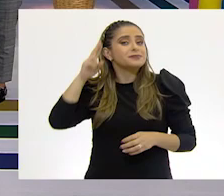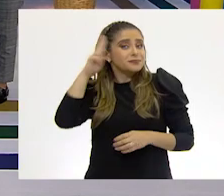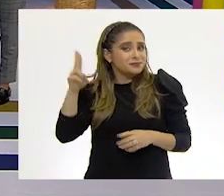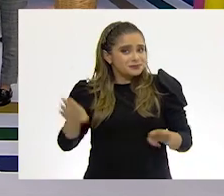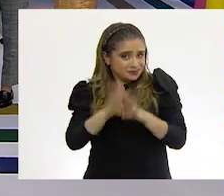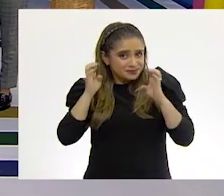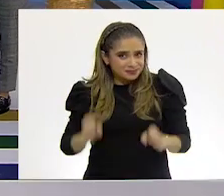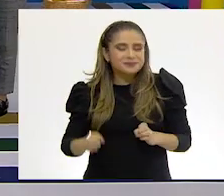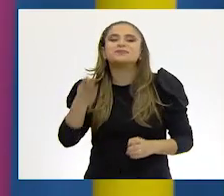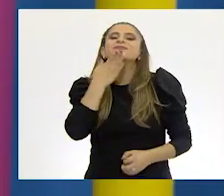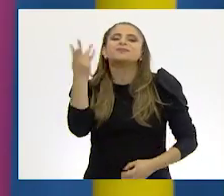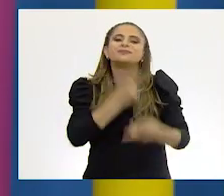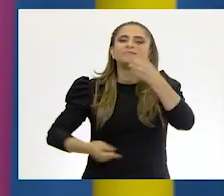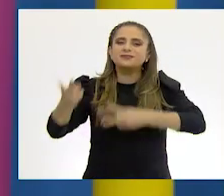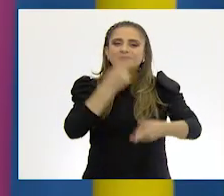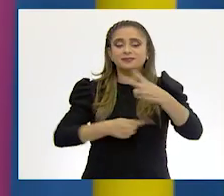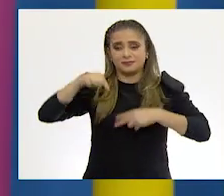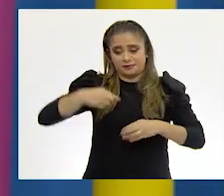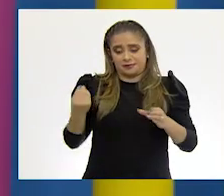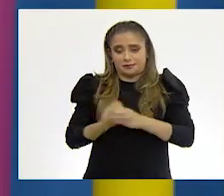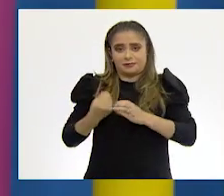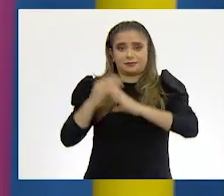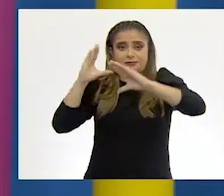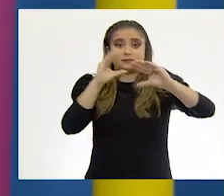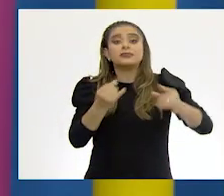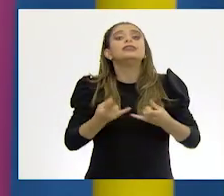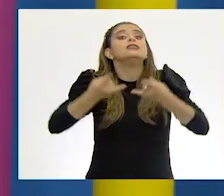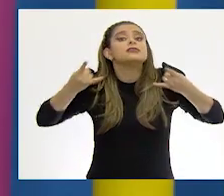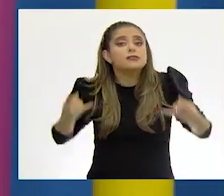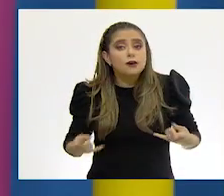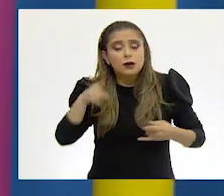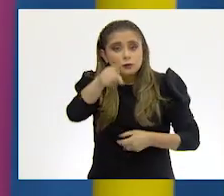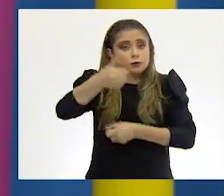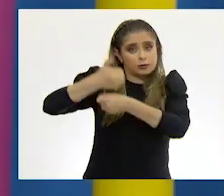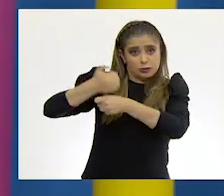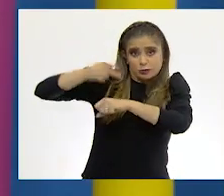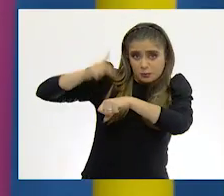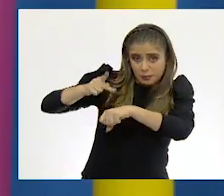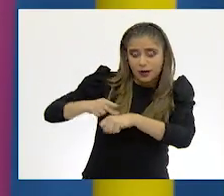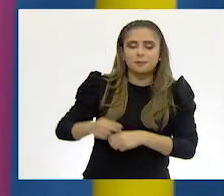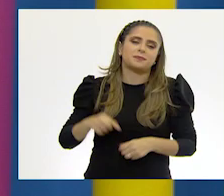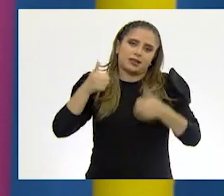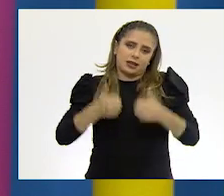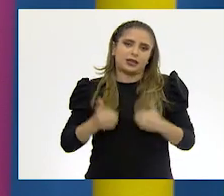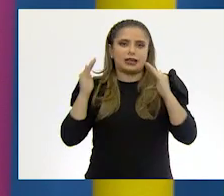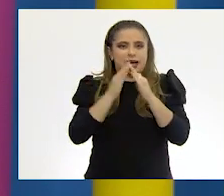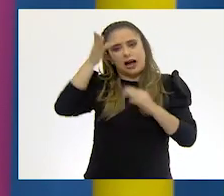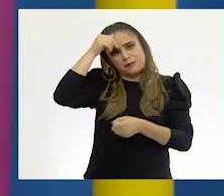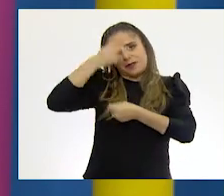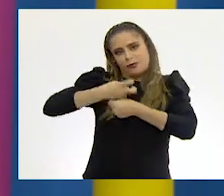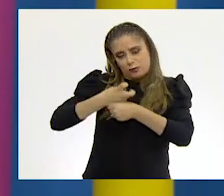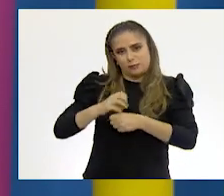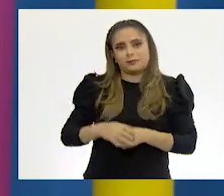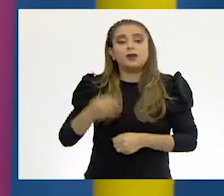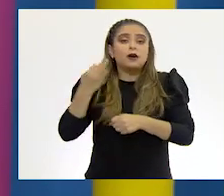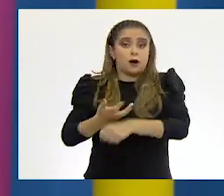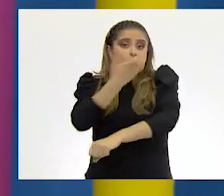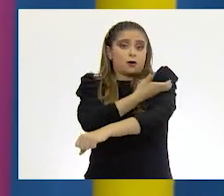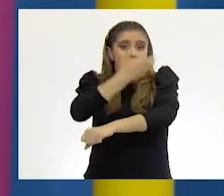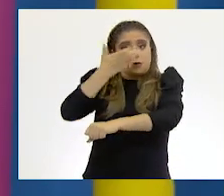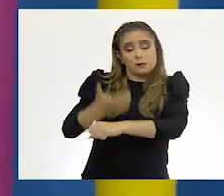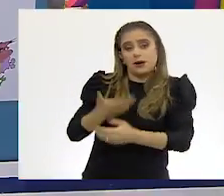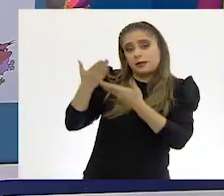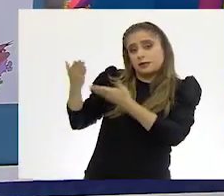¿Cómo están? Bienvenidas y bienvenidos a su sesión de historia para sexto grado en Aprende en Casa 2. Y como siempre ya me acompaña para este